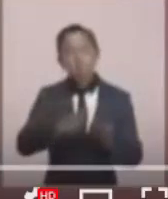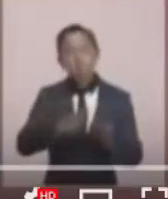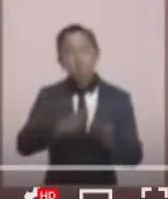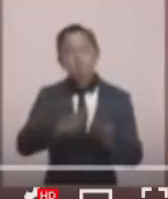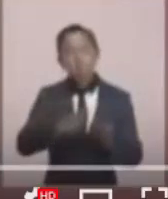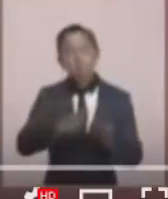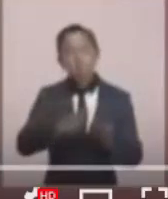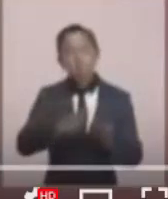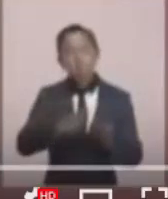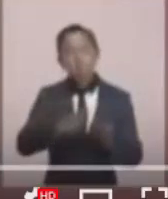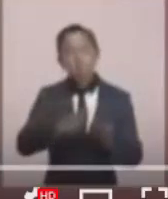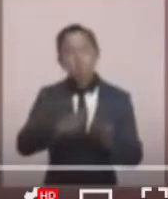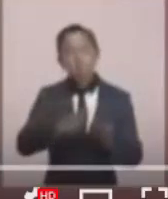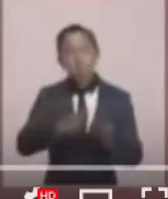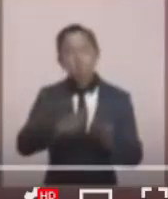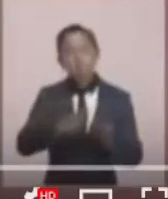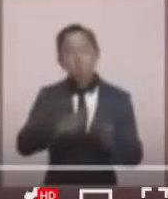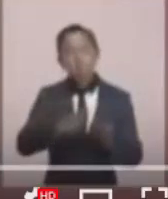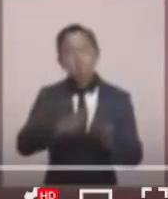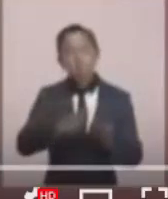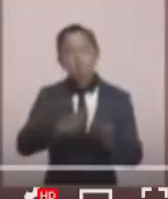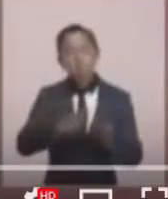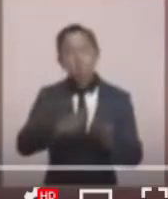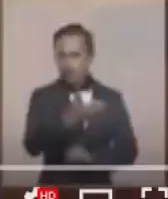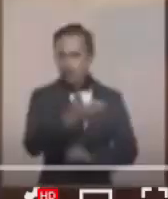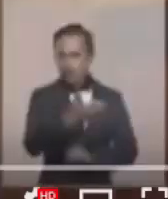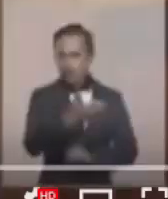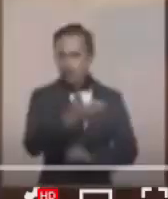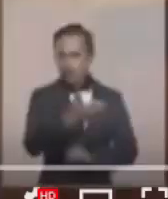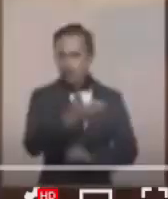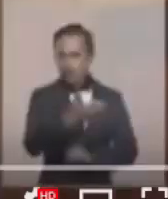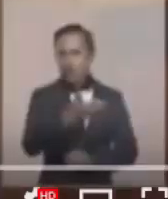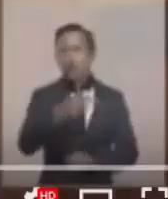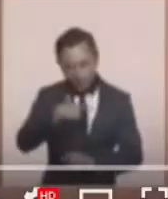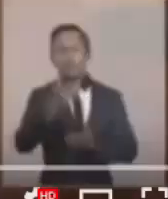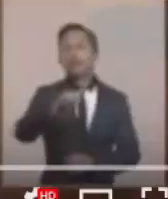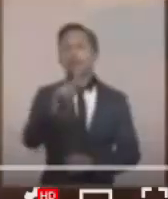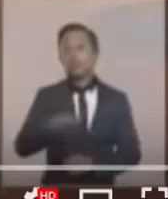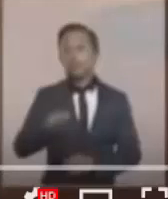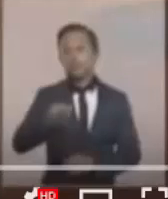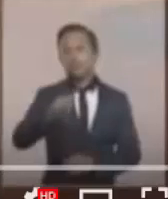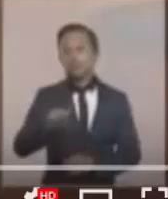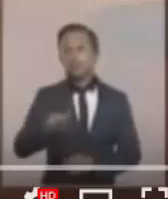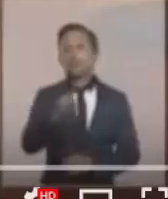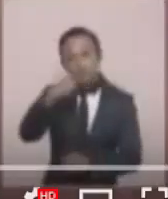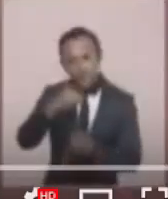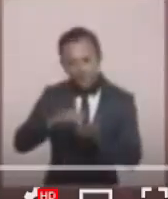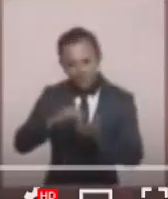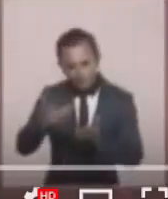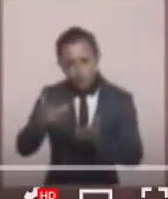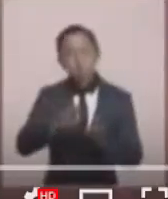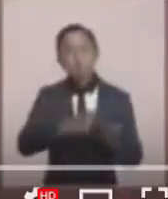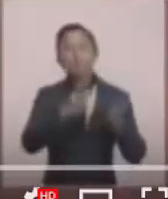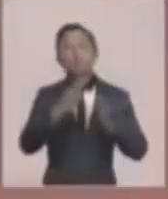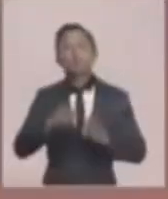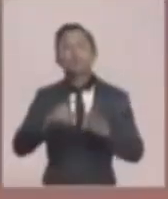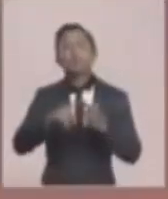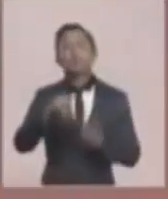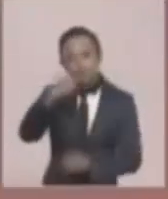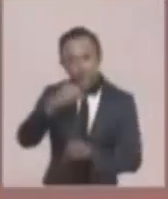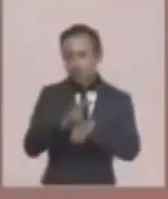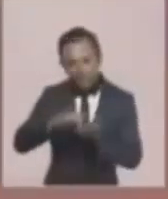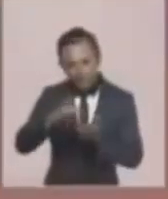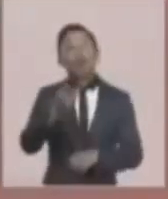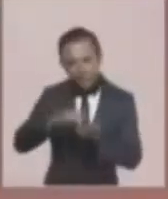la todo. José Antonio, el demonio. Ya es una rima y todo, ¿eh? Ok, ok. Qué bueno. Buenas noches. Buenas noches, mi señora. José Antonio, el demonio,